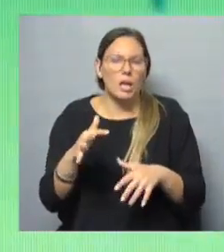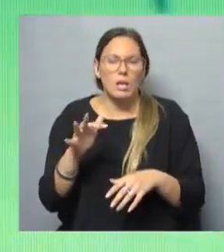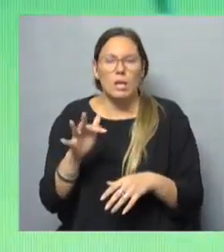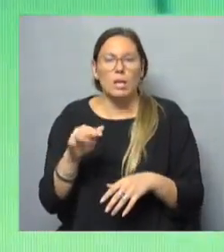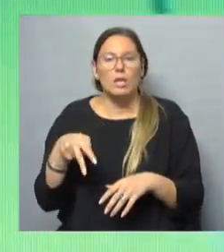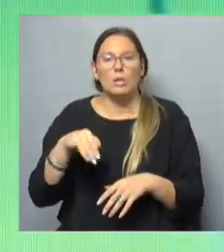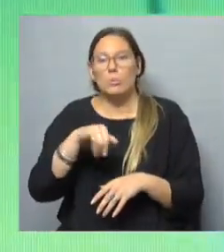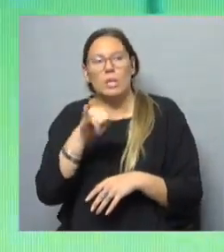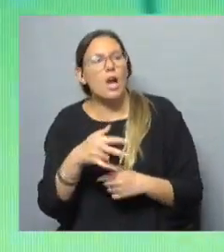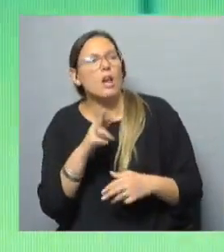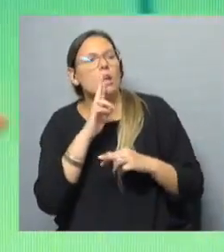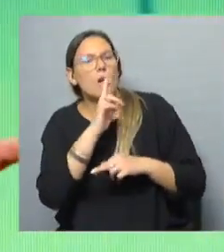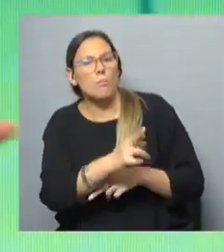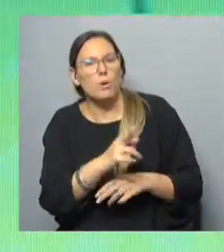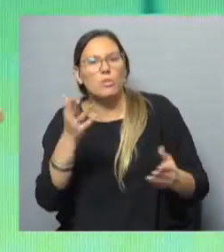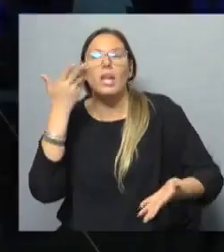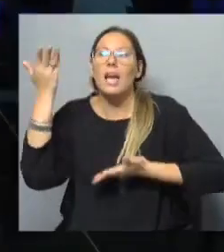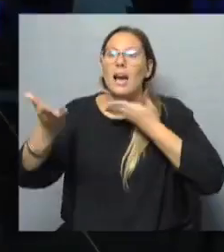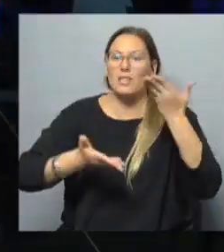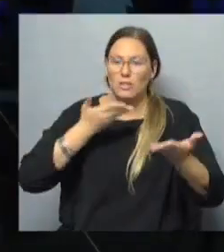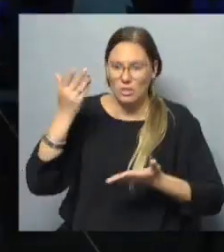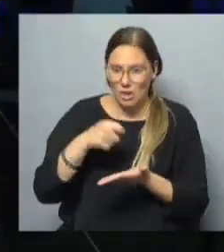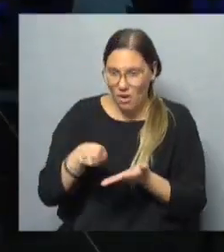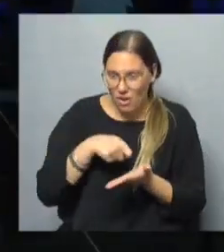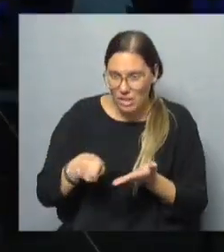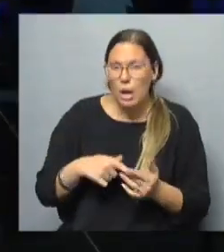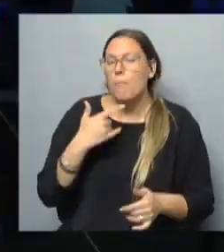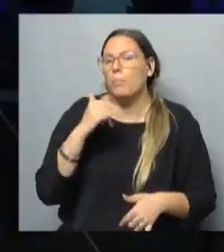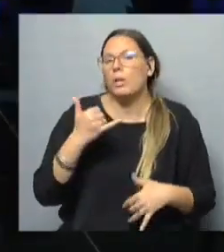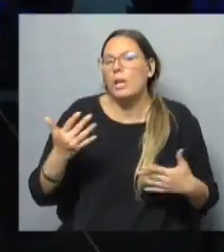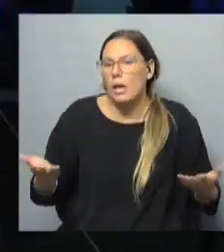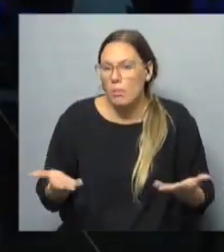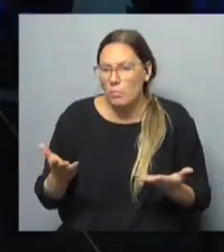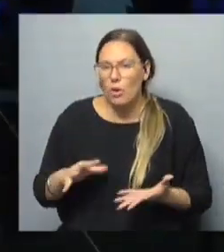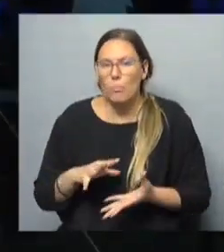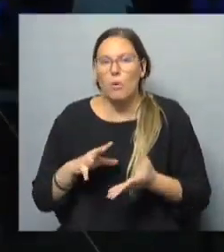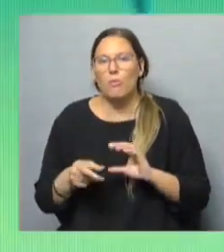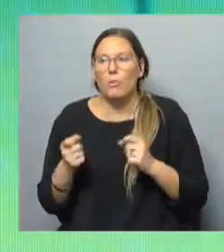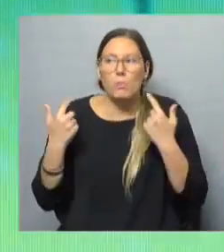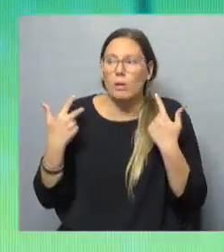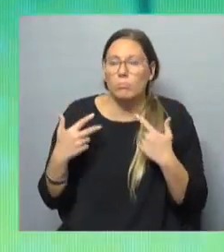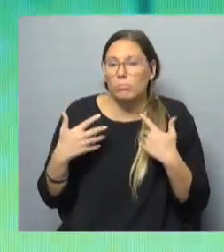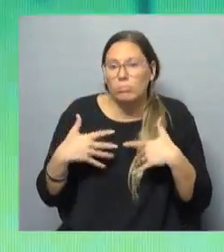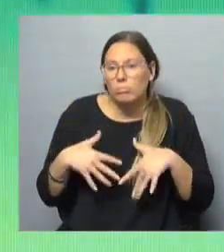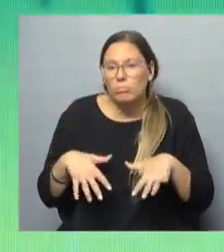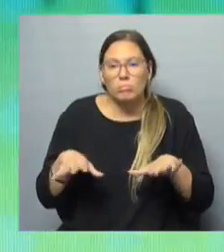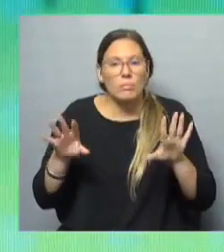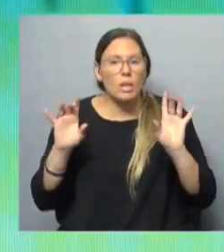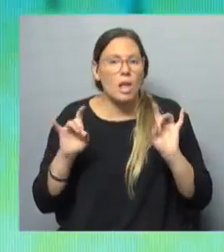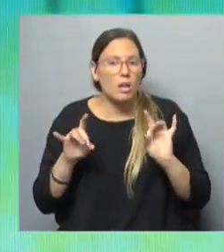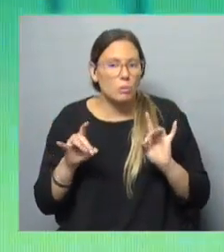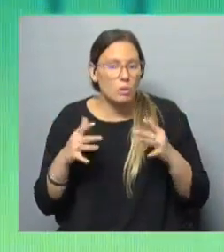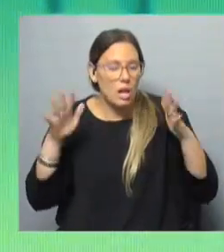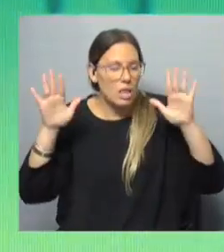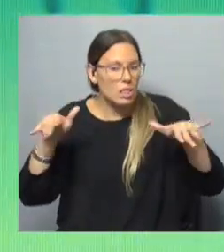Florencia le contesta hacer canciones. Claro, qué bueno. Entramos como en un viaje así. Sí. Y creo